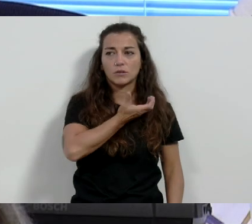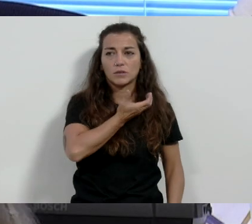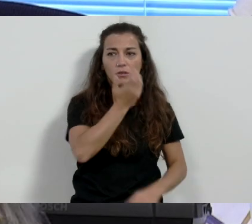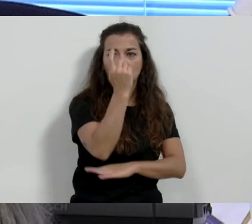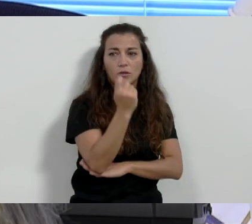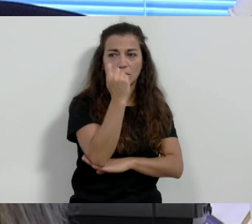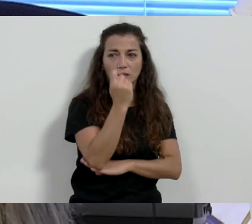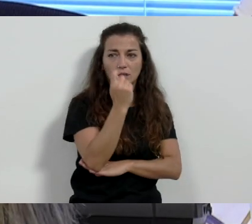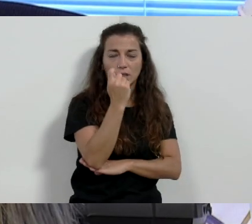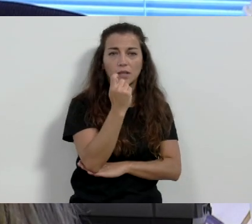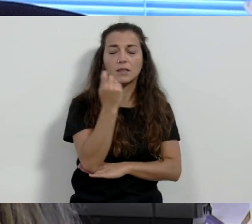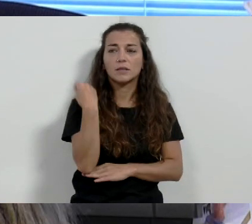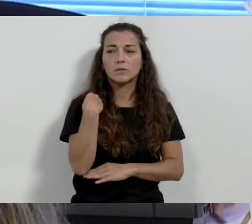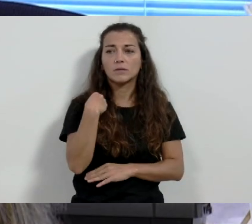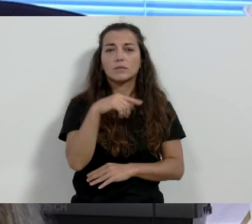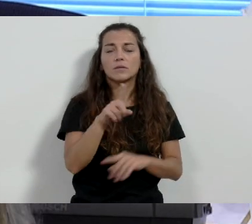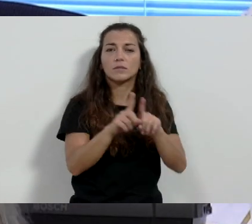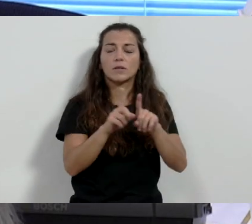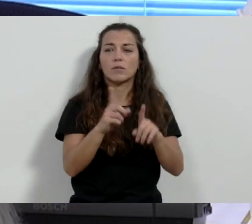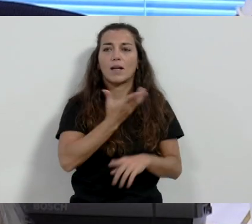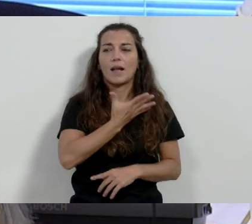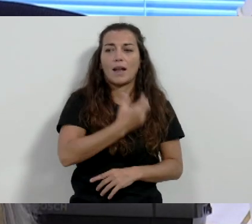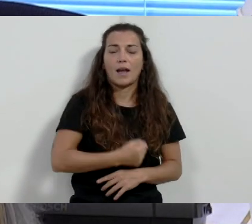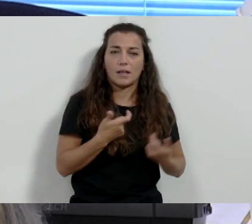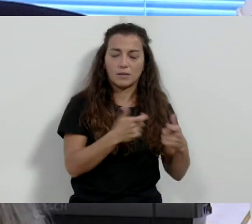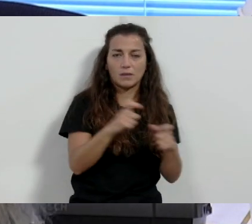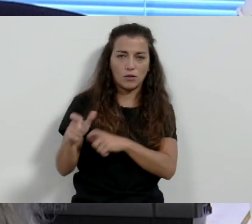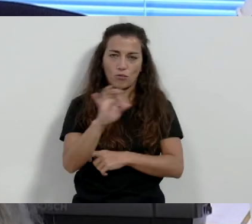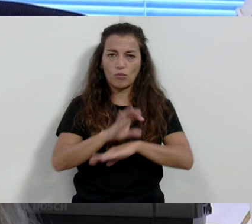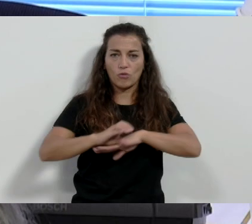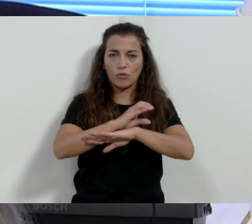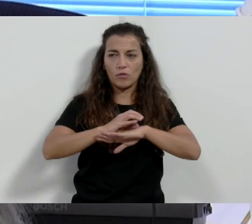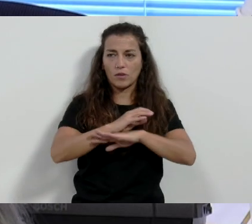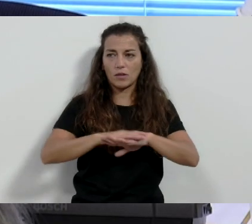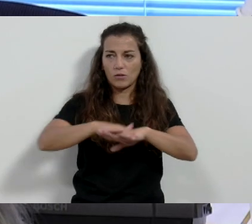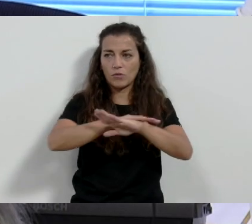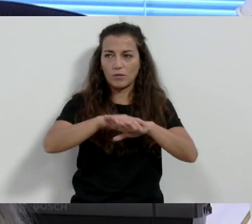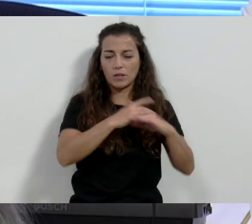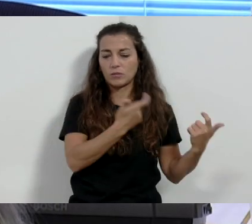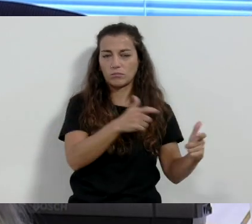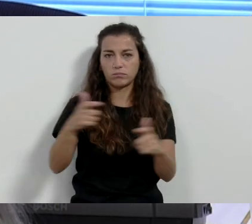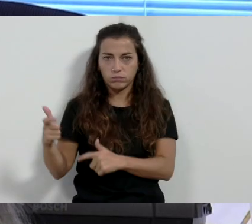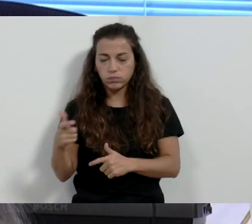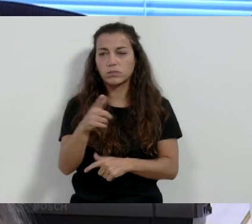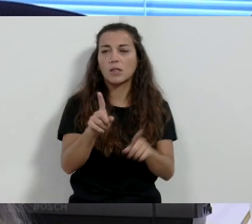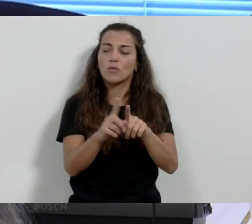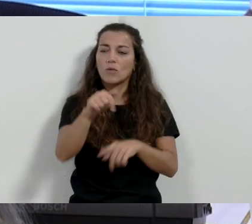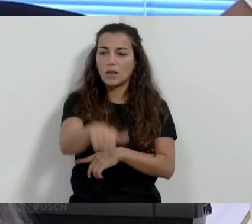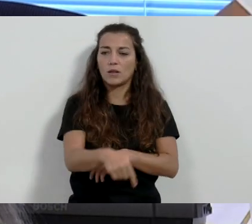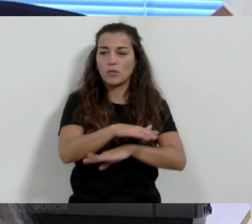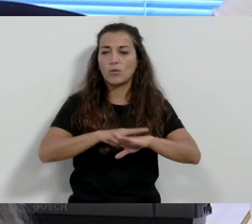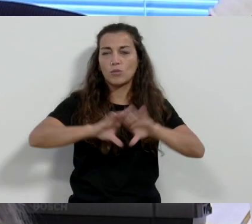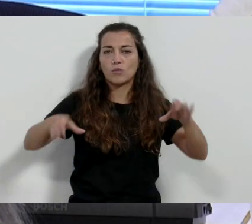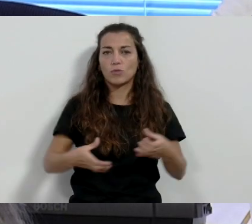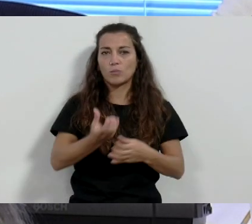través de alcaldía o a través de las distintas concejalías de gobierno. Y cómo pues este grupo municipal entiende